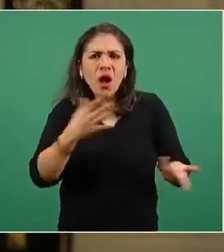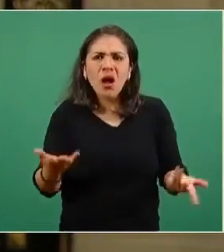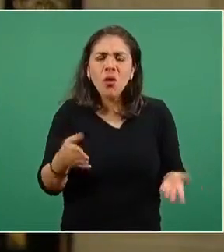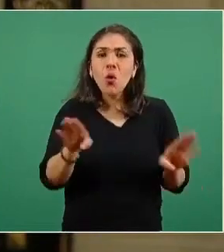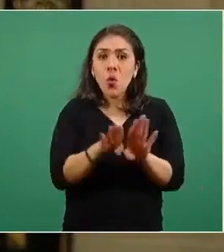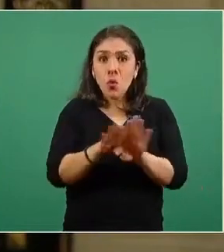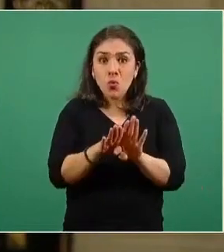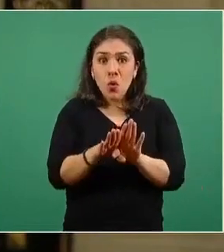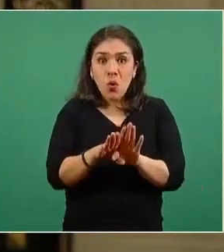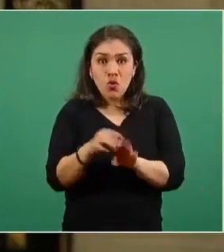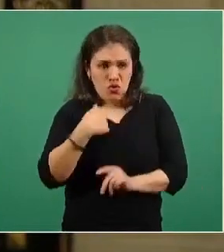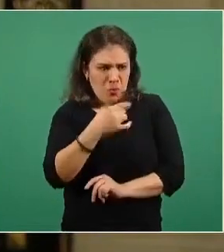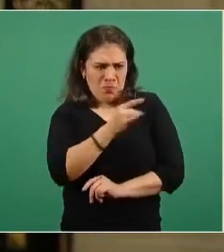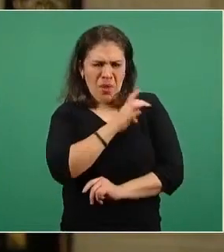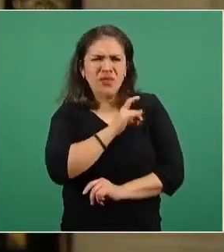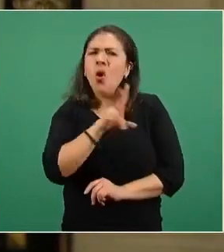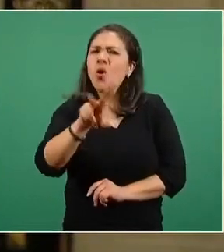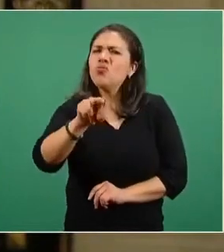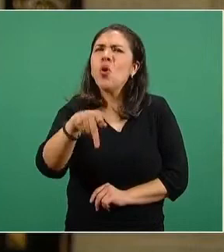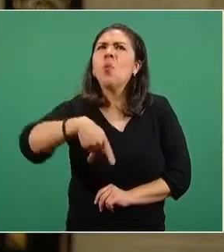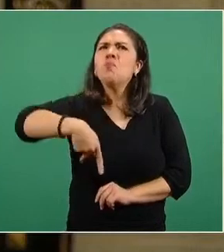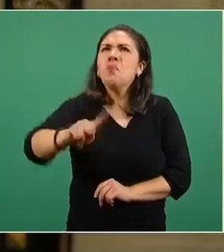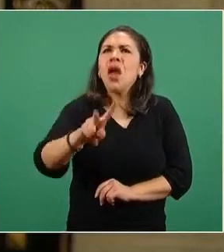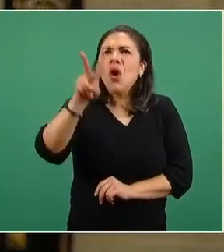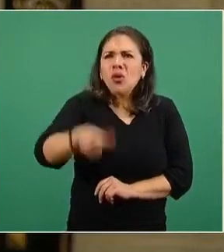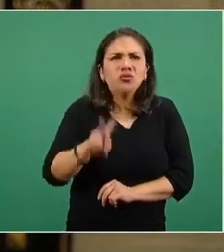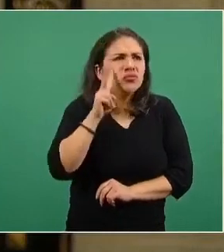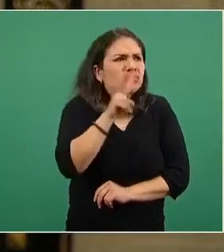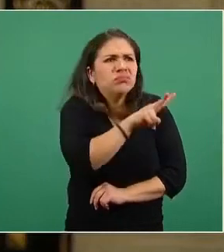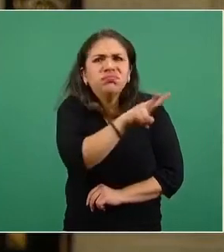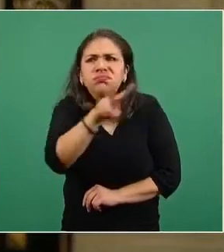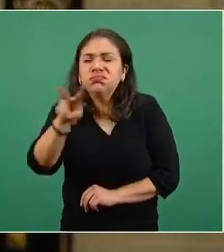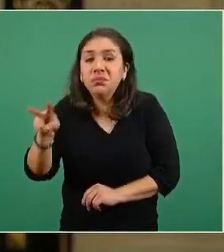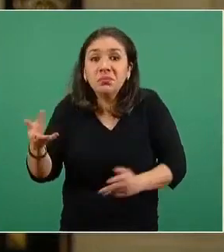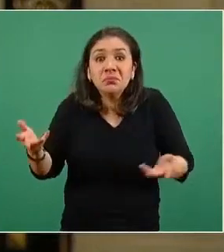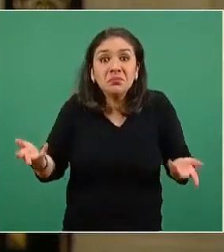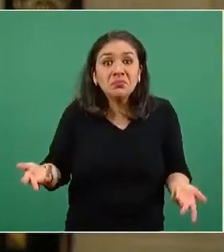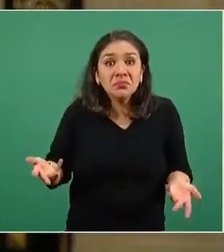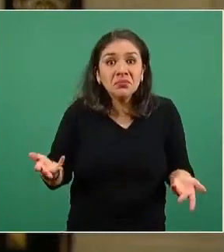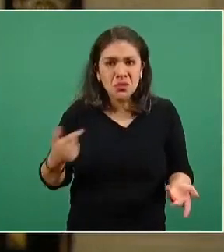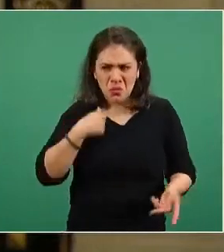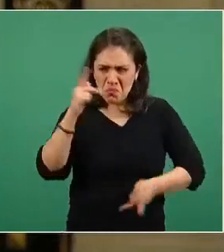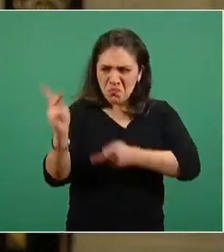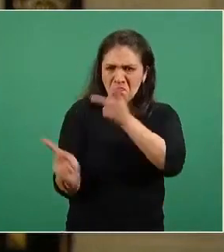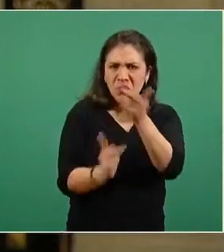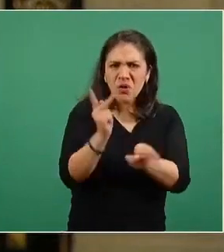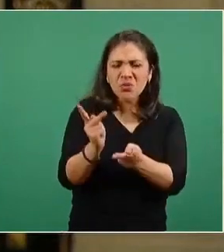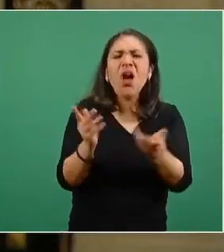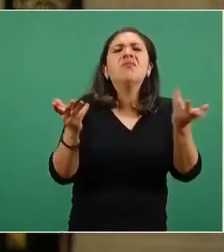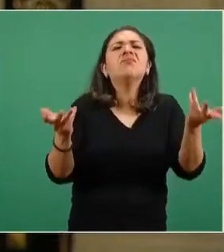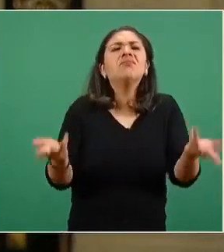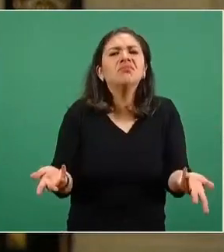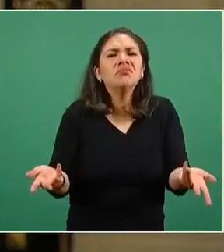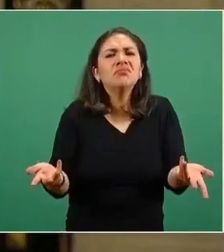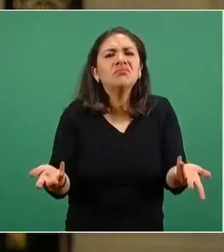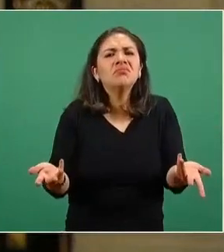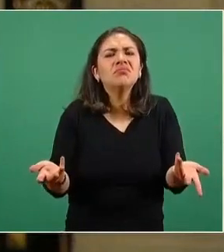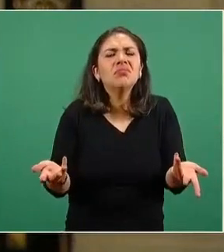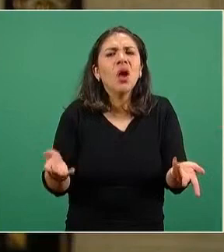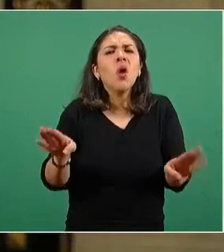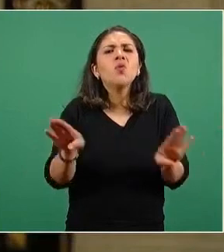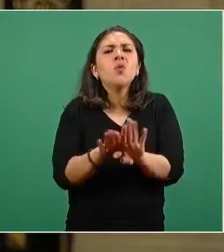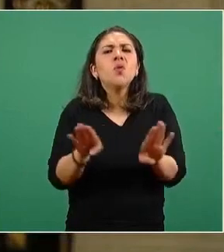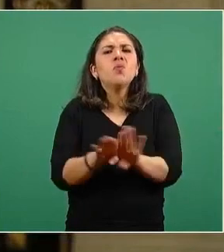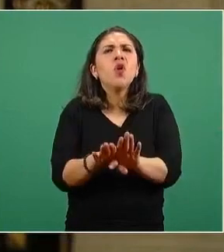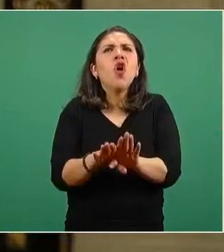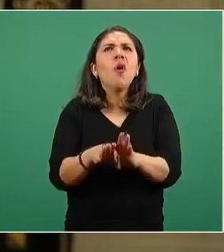puede decir que tengan miedo, pero realmente están viendo que hacen esta pregunta: ¿cuándo o